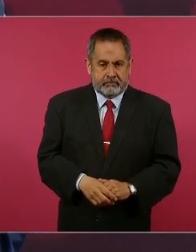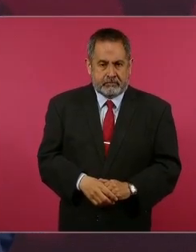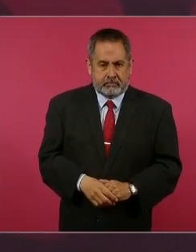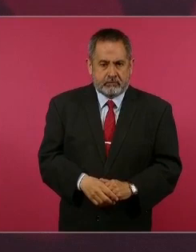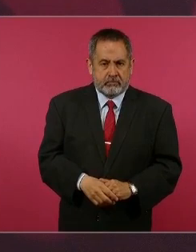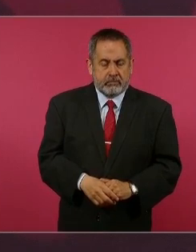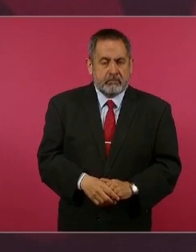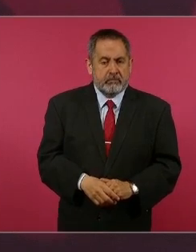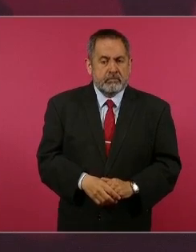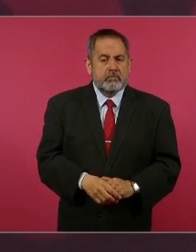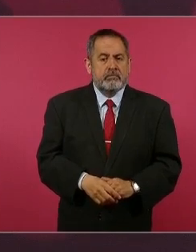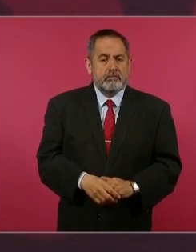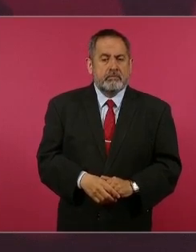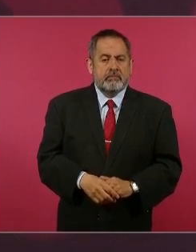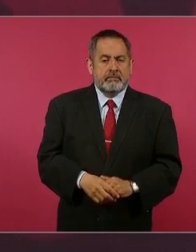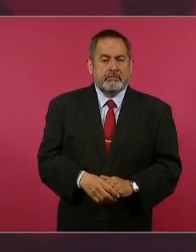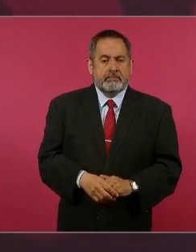no hay